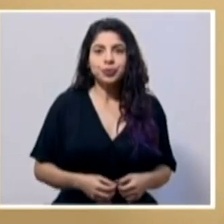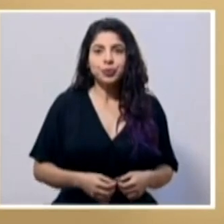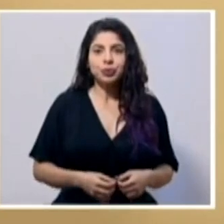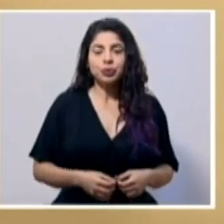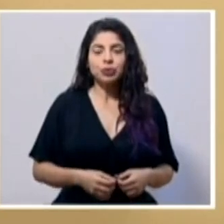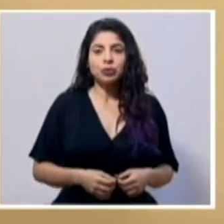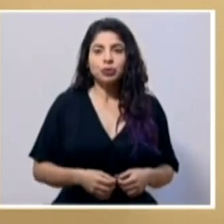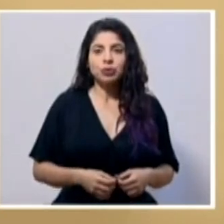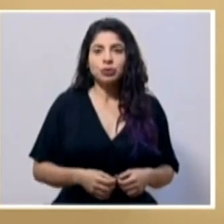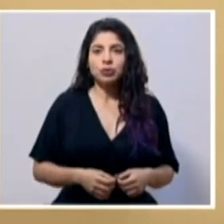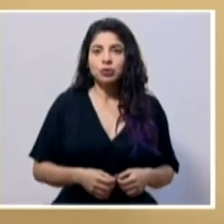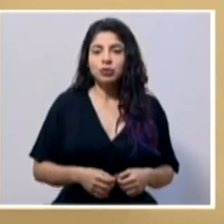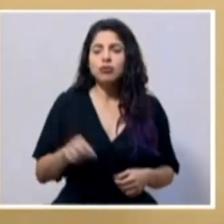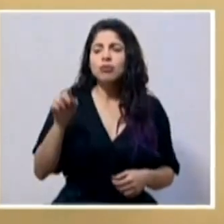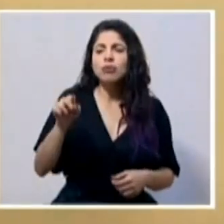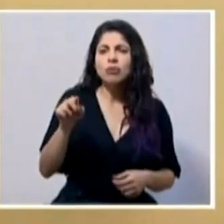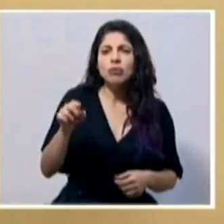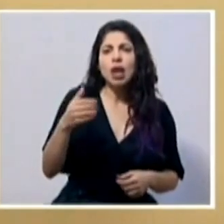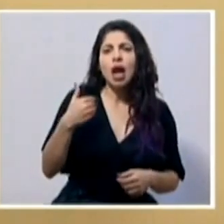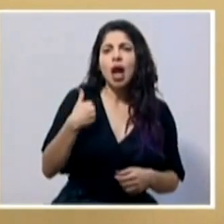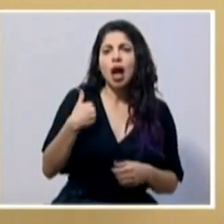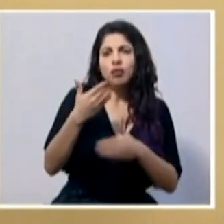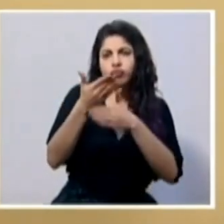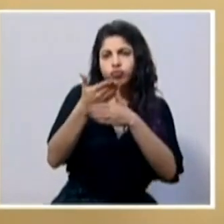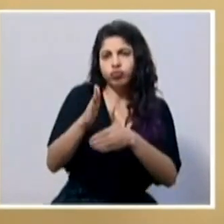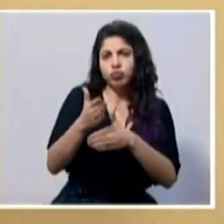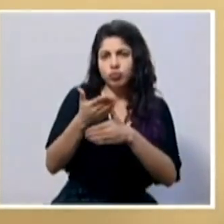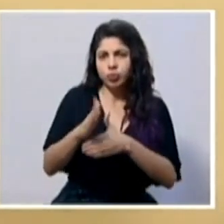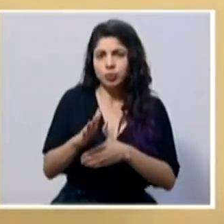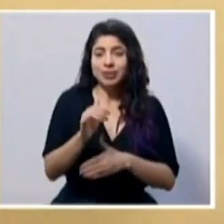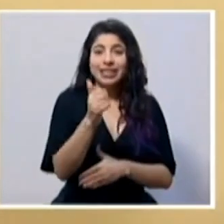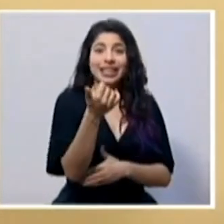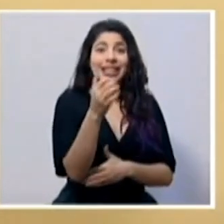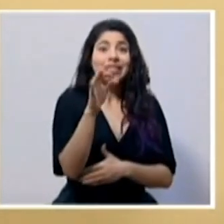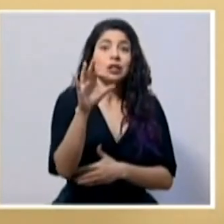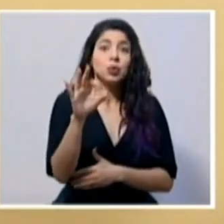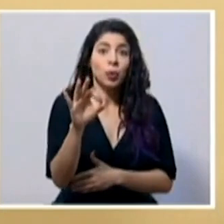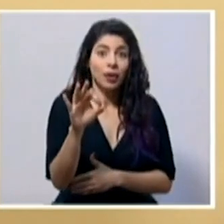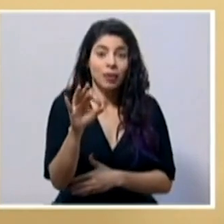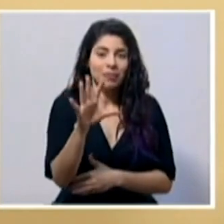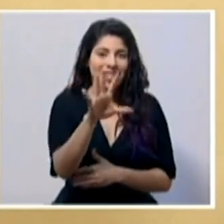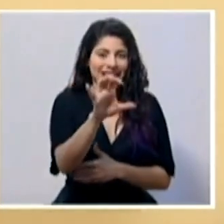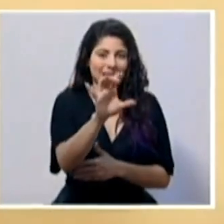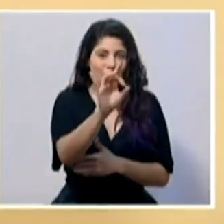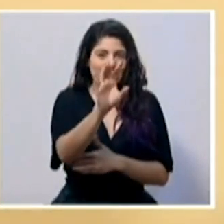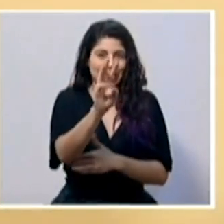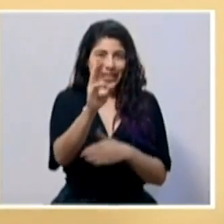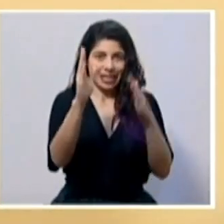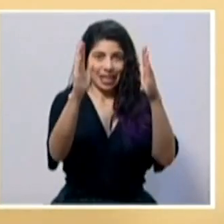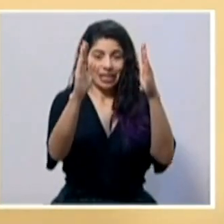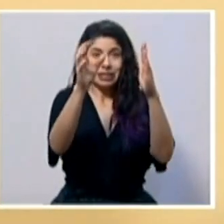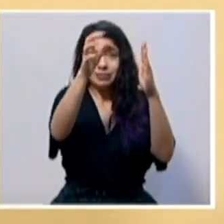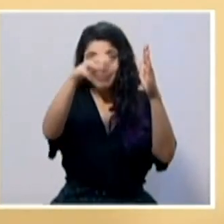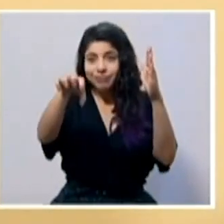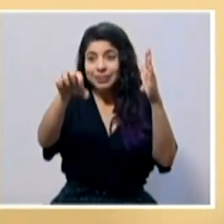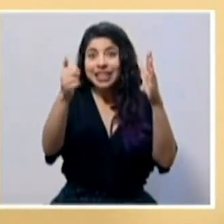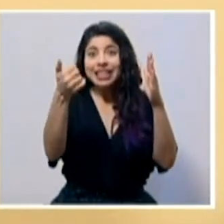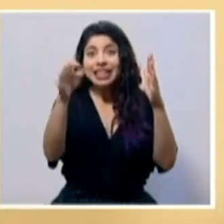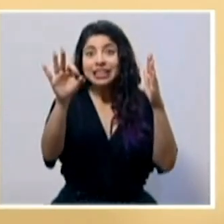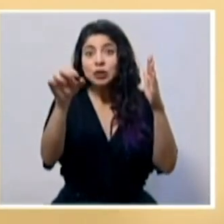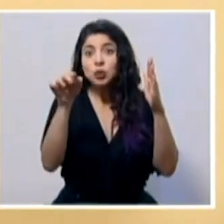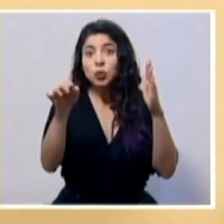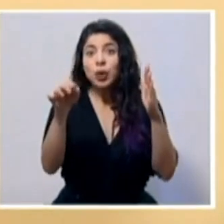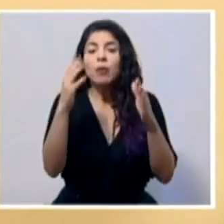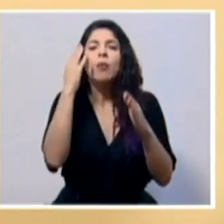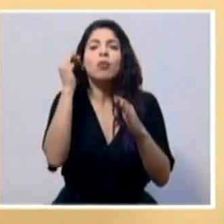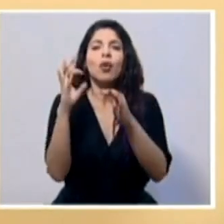COVID-19, en donde tenemos la división de que 19 de estos 586 se están manejando